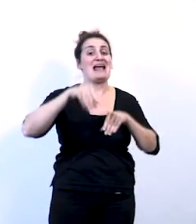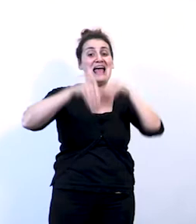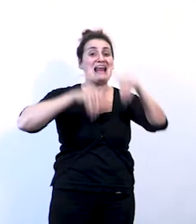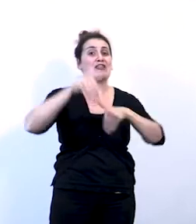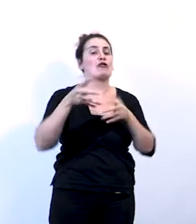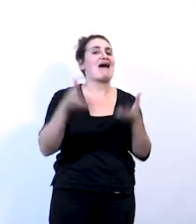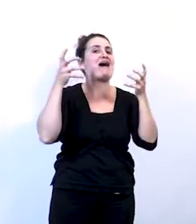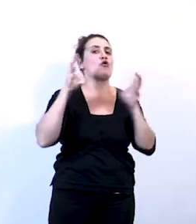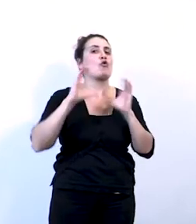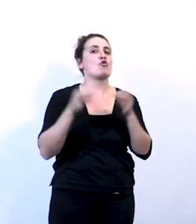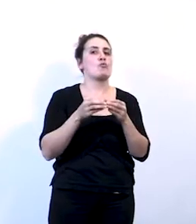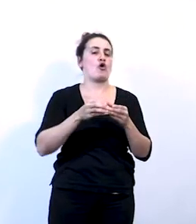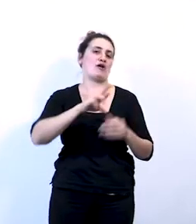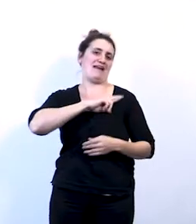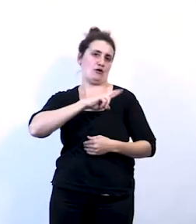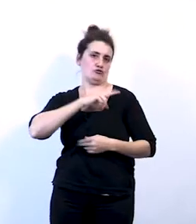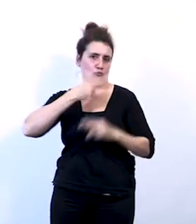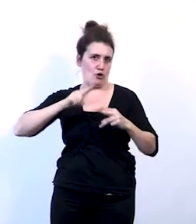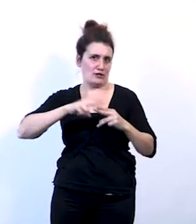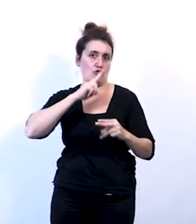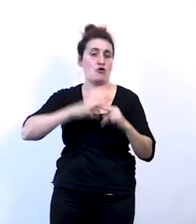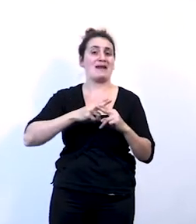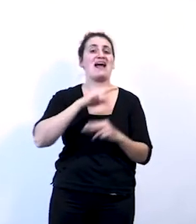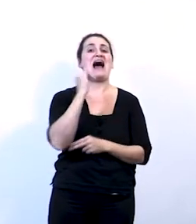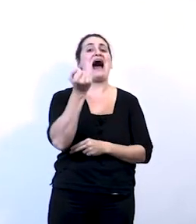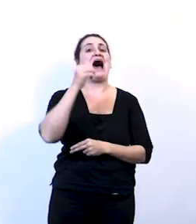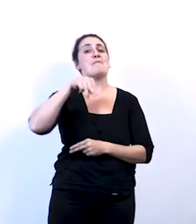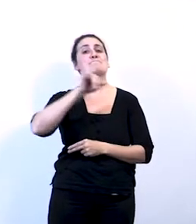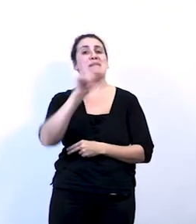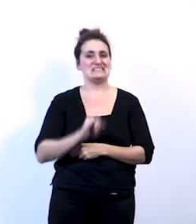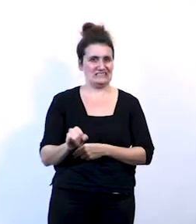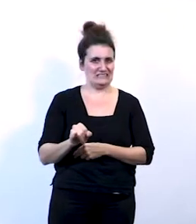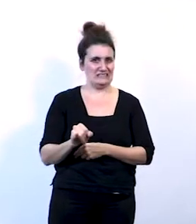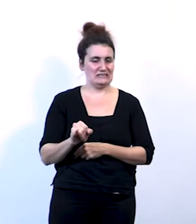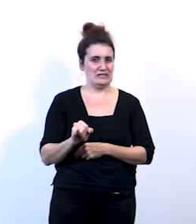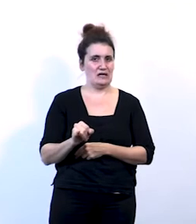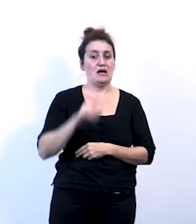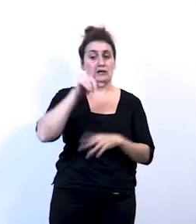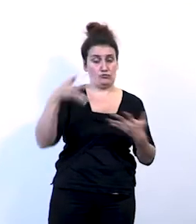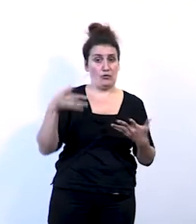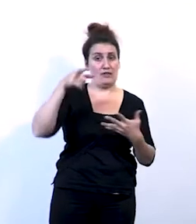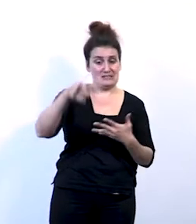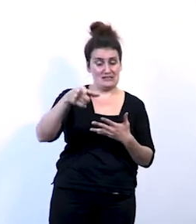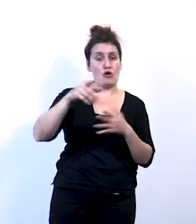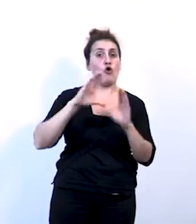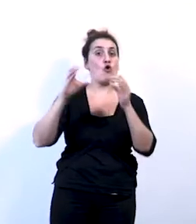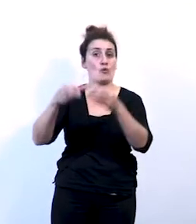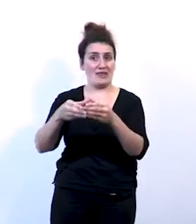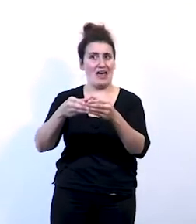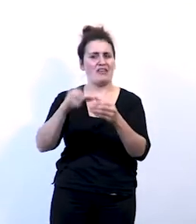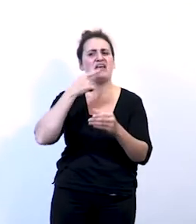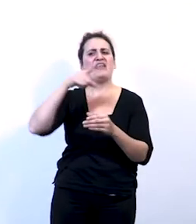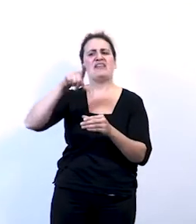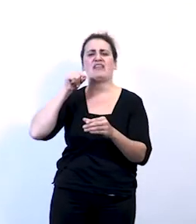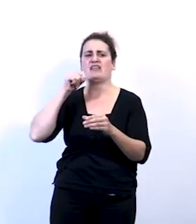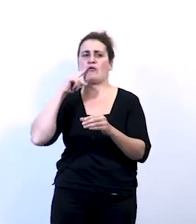grupo religioso político que se llama Hamás. Entonces, la comunidad internacional decide hacerle un